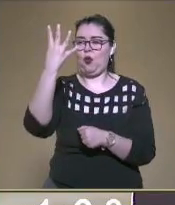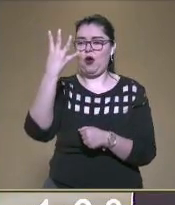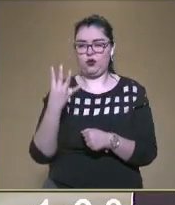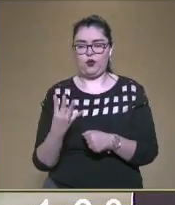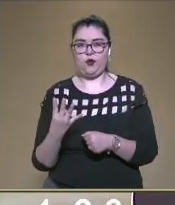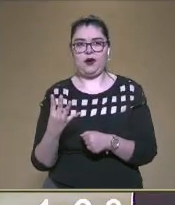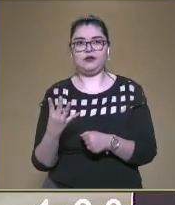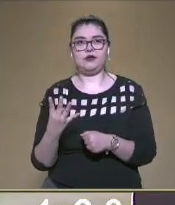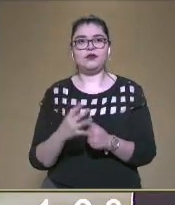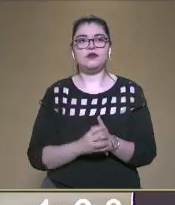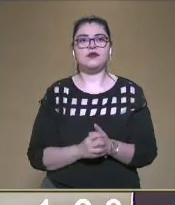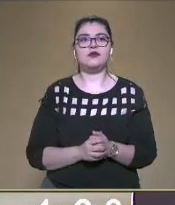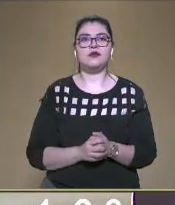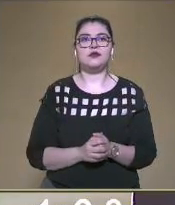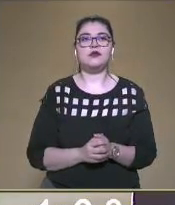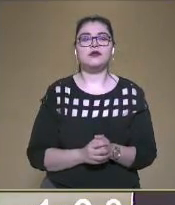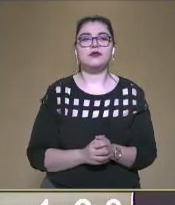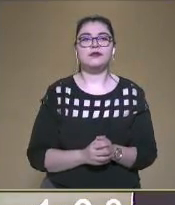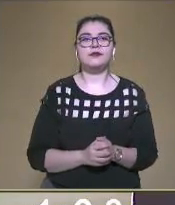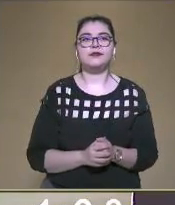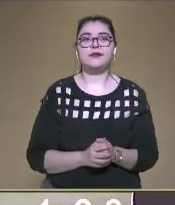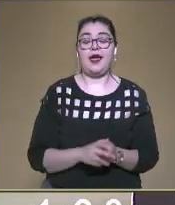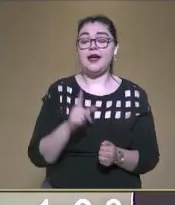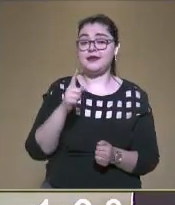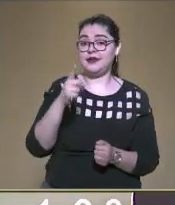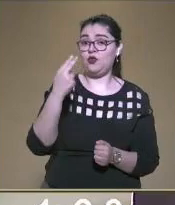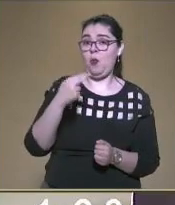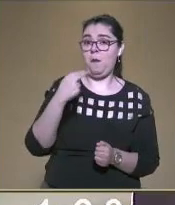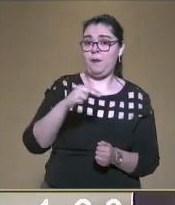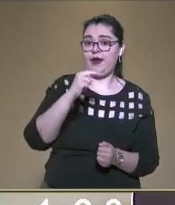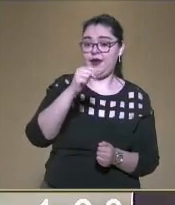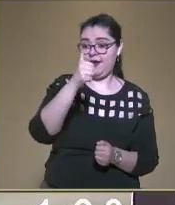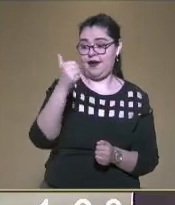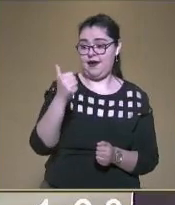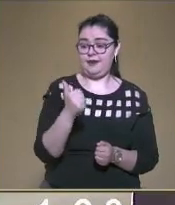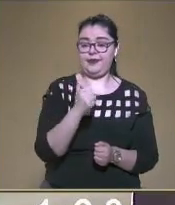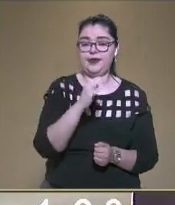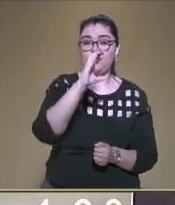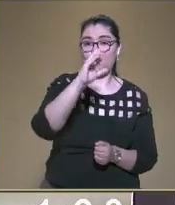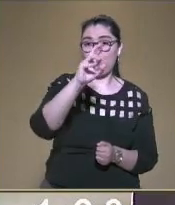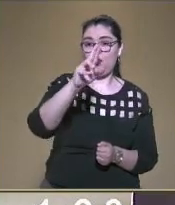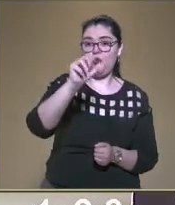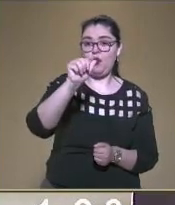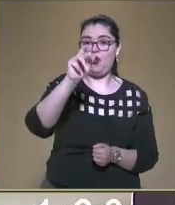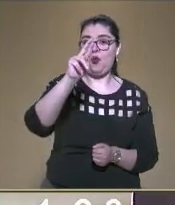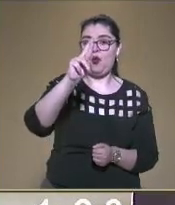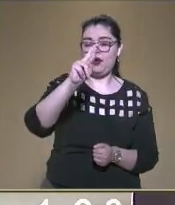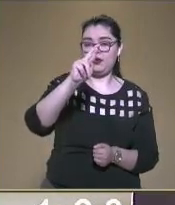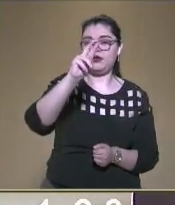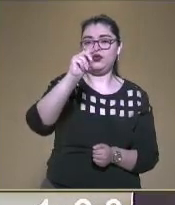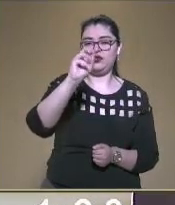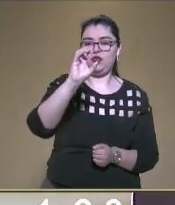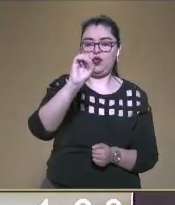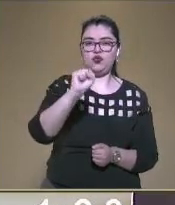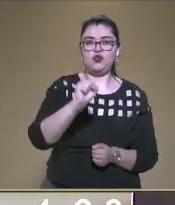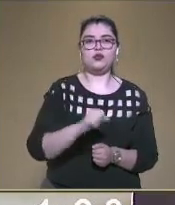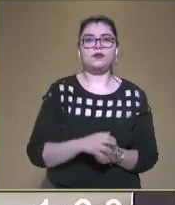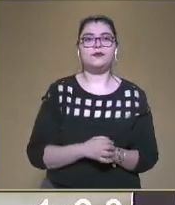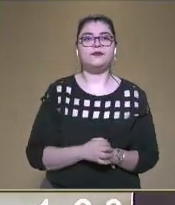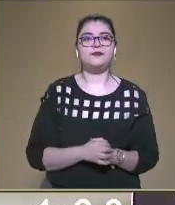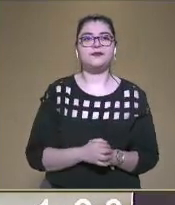a cada pedazo de esta pizza. Muy bien. Excelente. Ahora sí, vamos a continuar con nuestra